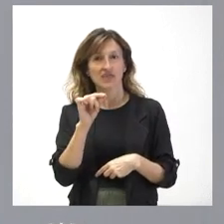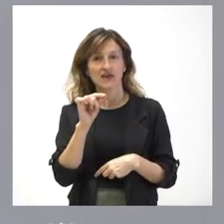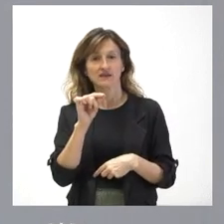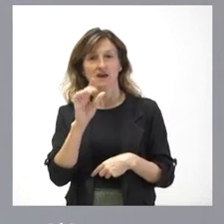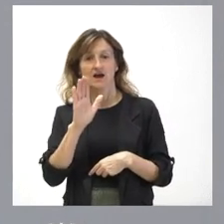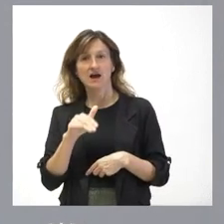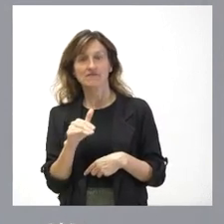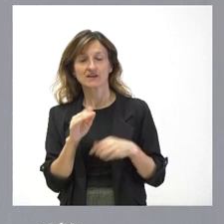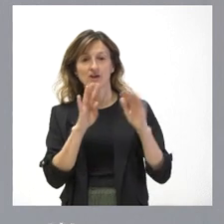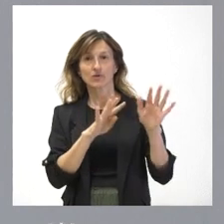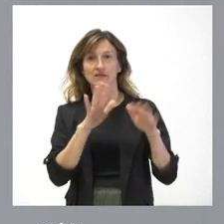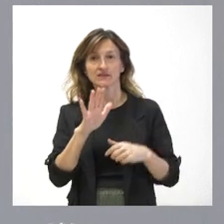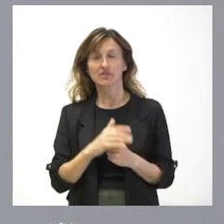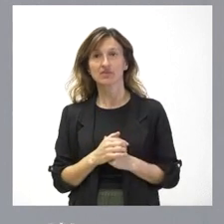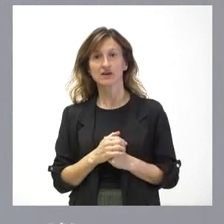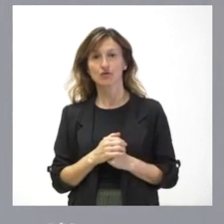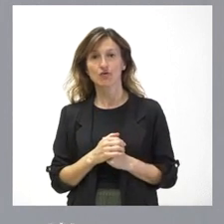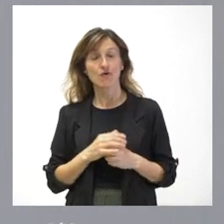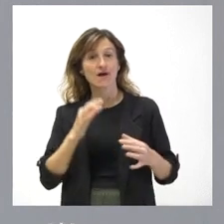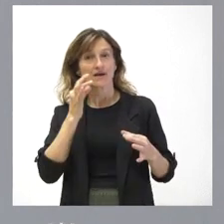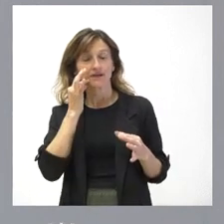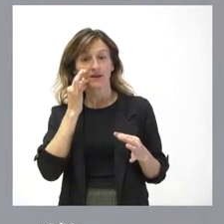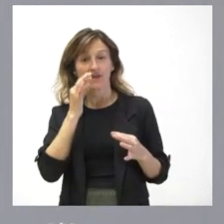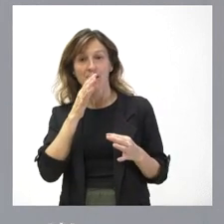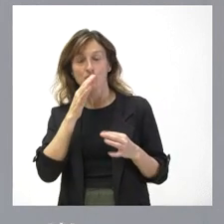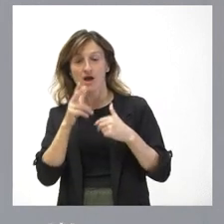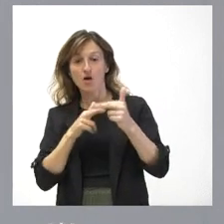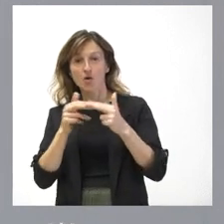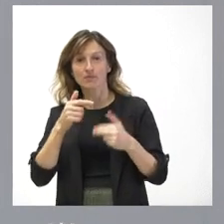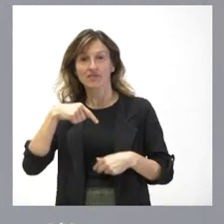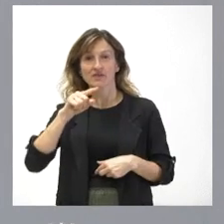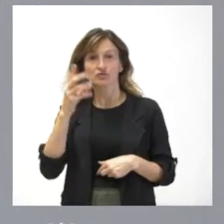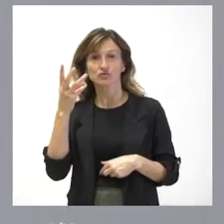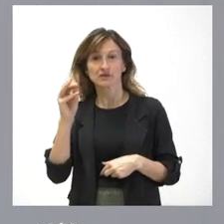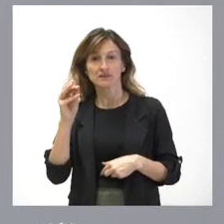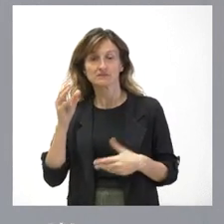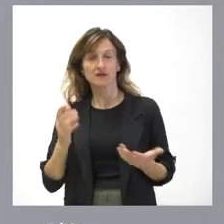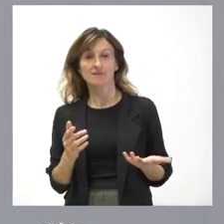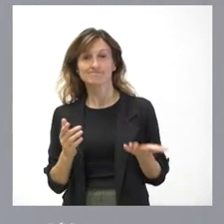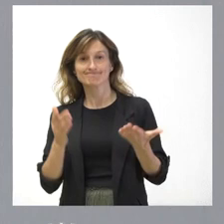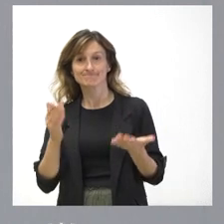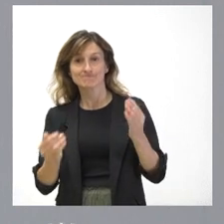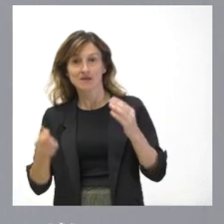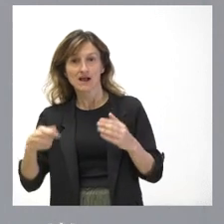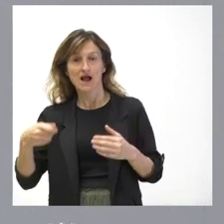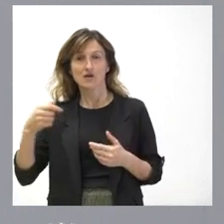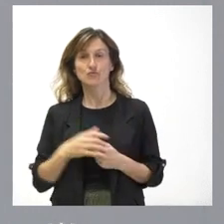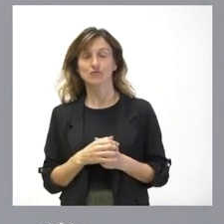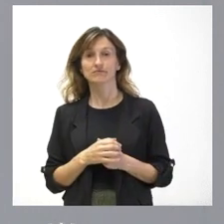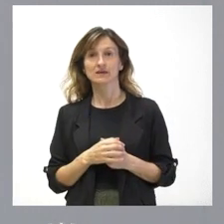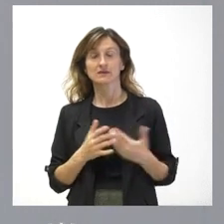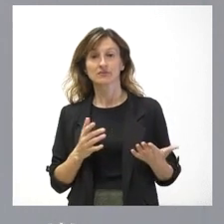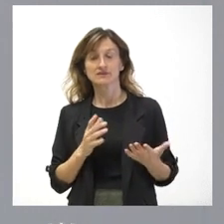iba a hacer por 95 y la realidad es que esa obra hoy hacerlo 120 o 130 y lógicamente se encuentra en un escenario de